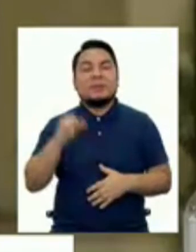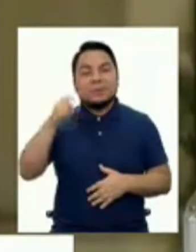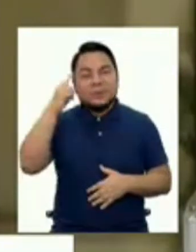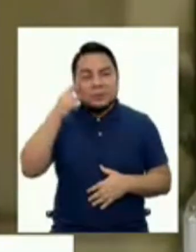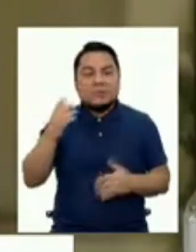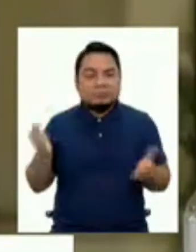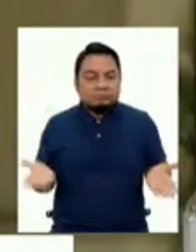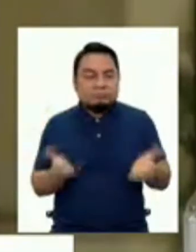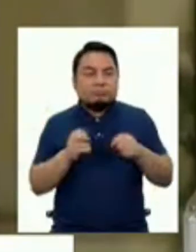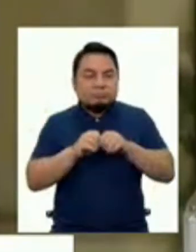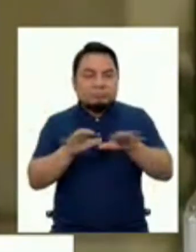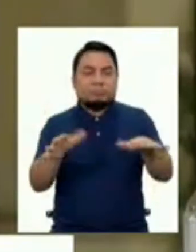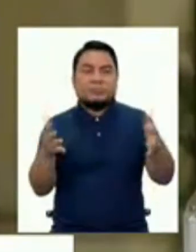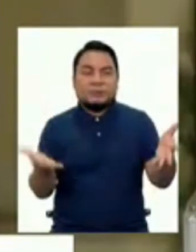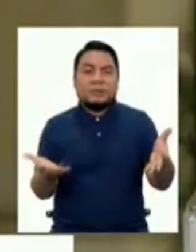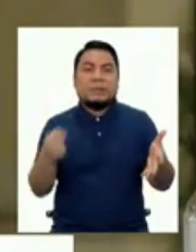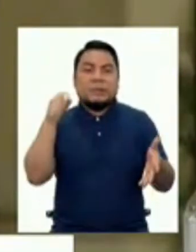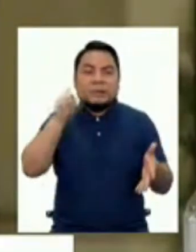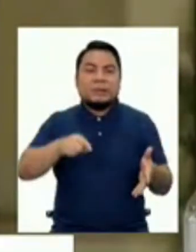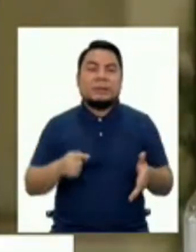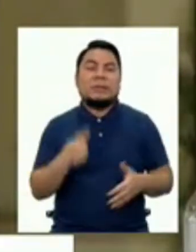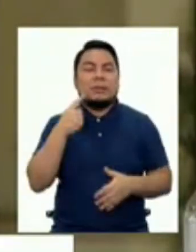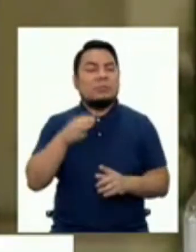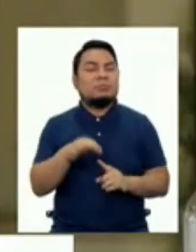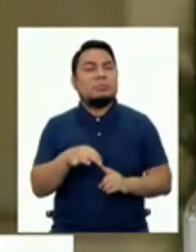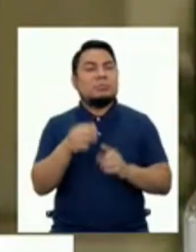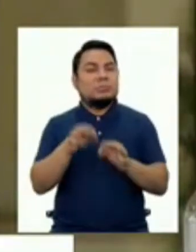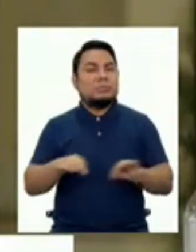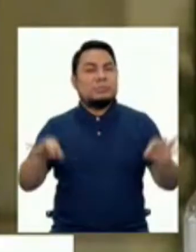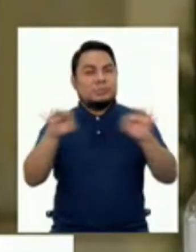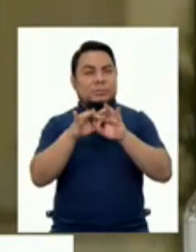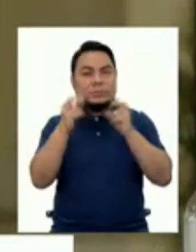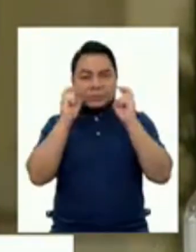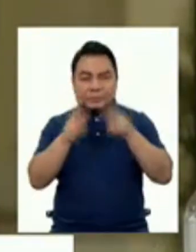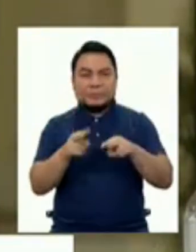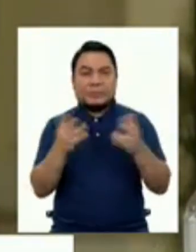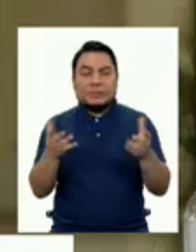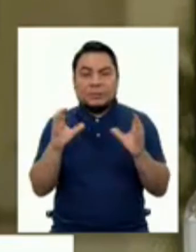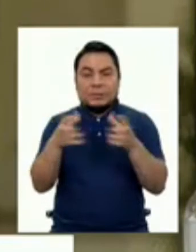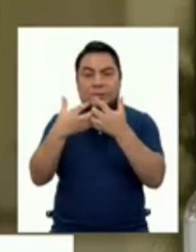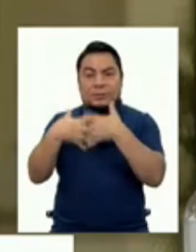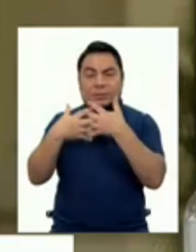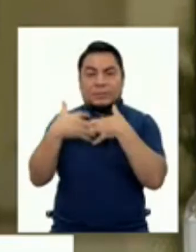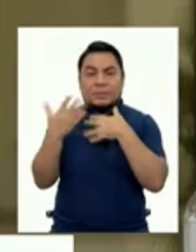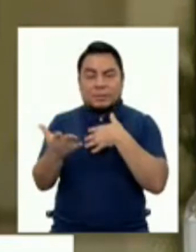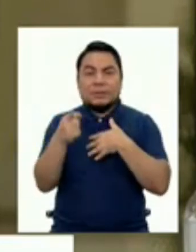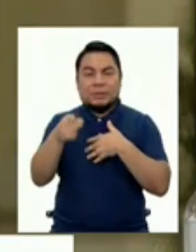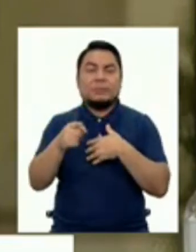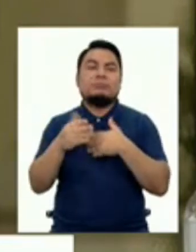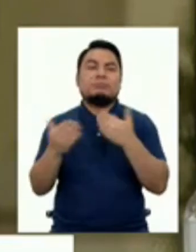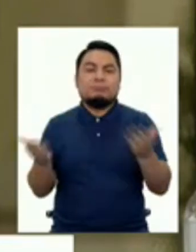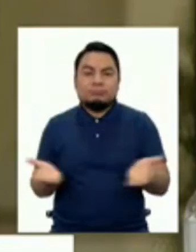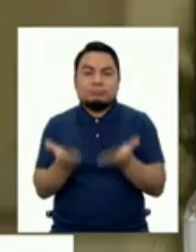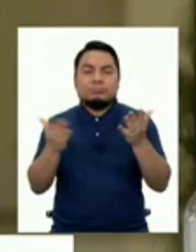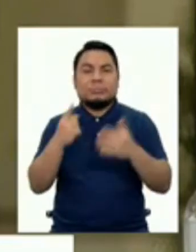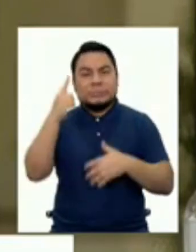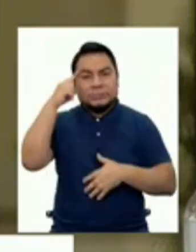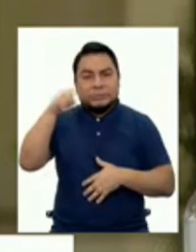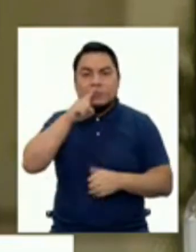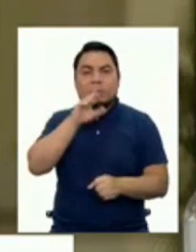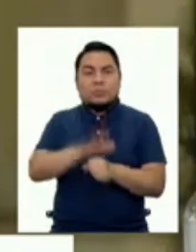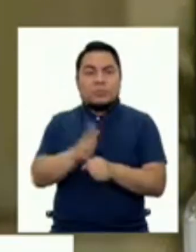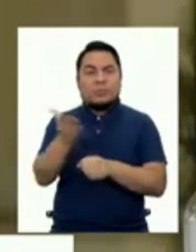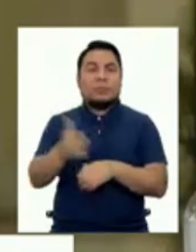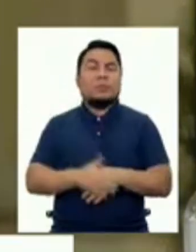área de influencia. Es decir, es totalmente factible y vemos en el sector empresarial ese ánimo, esa disposición, ese